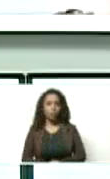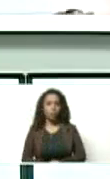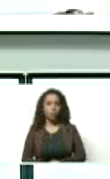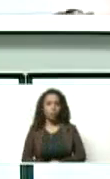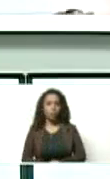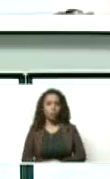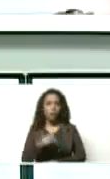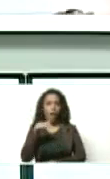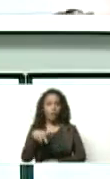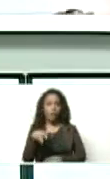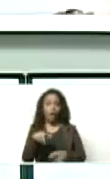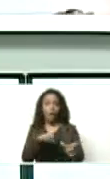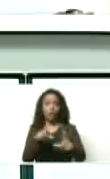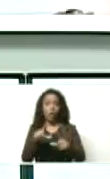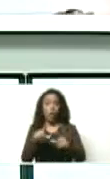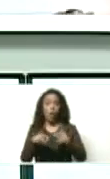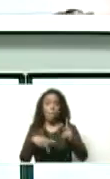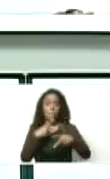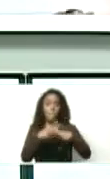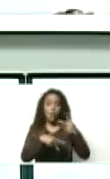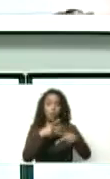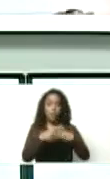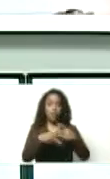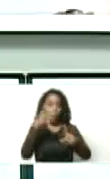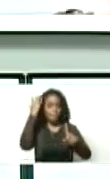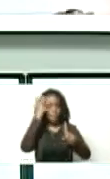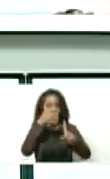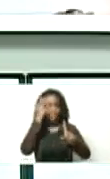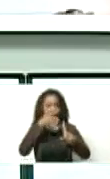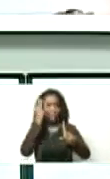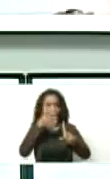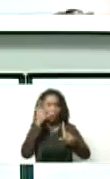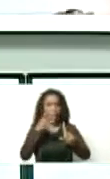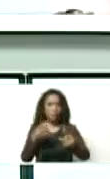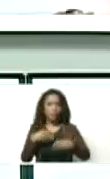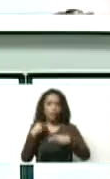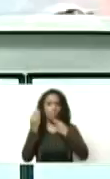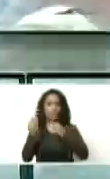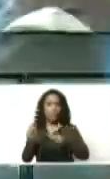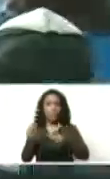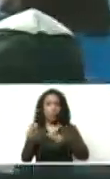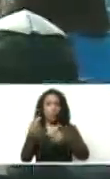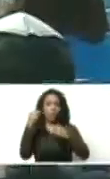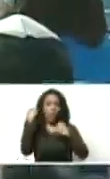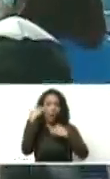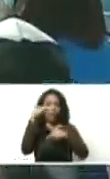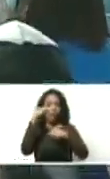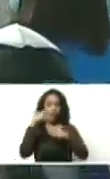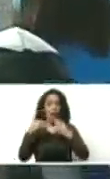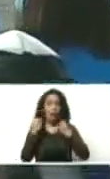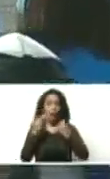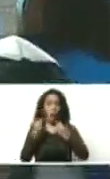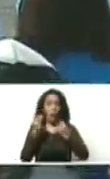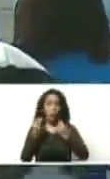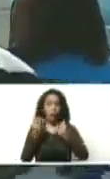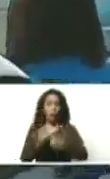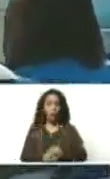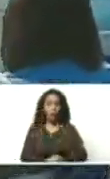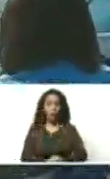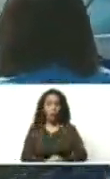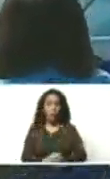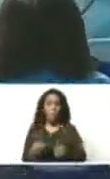16.395. Aquí están los procesos formativos, ¿no?, que se están dando a nivel económico,